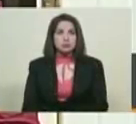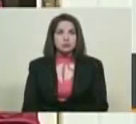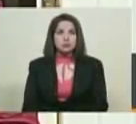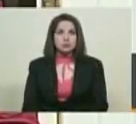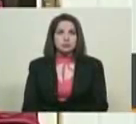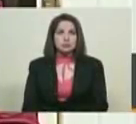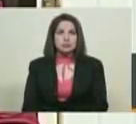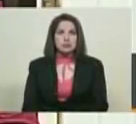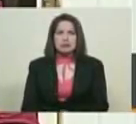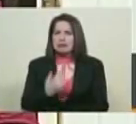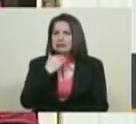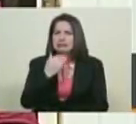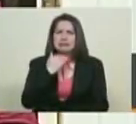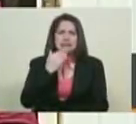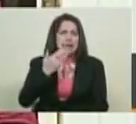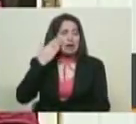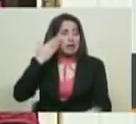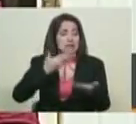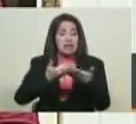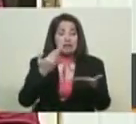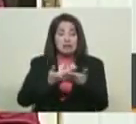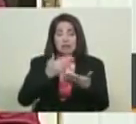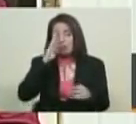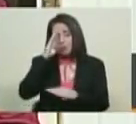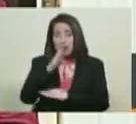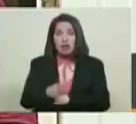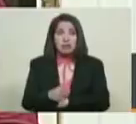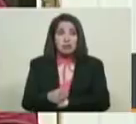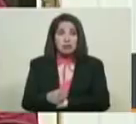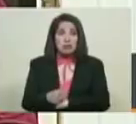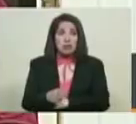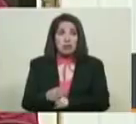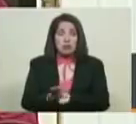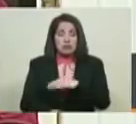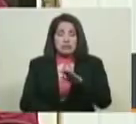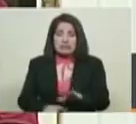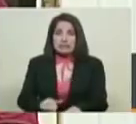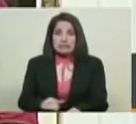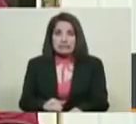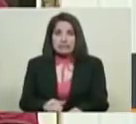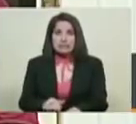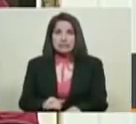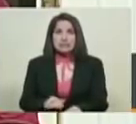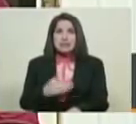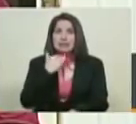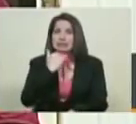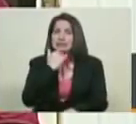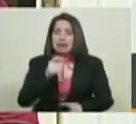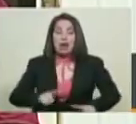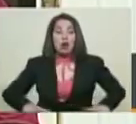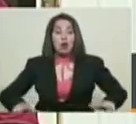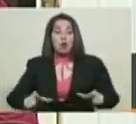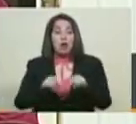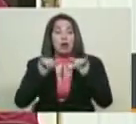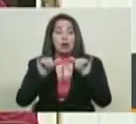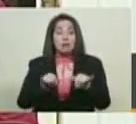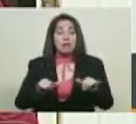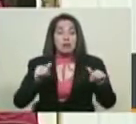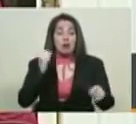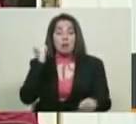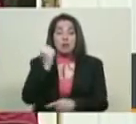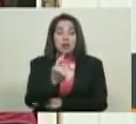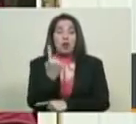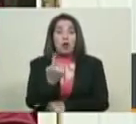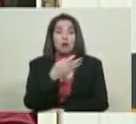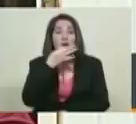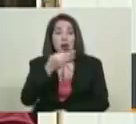Casi fui testigo directo del asesinato. Estaba a pocos pasos del mismo lugar donde mataron a la 1 de la tarde del